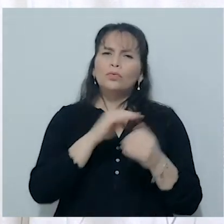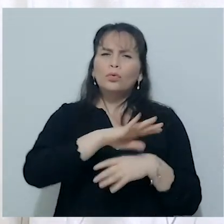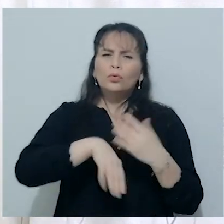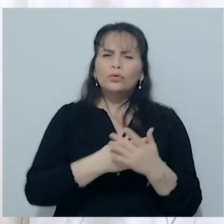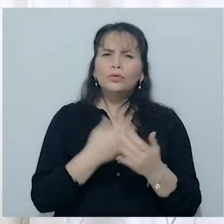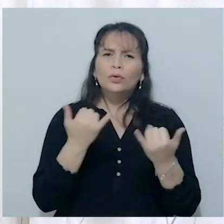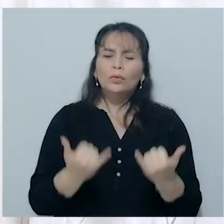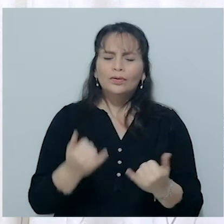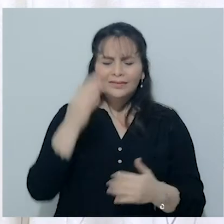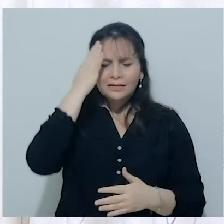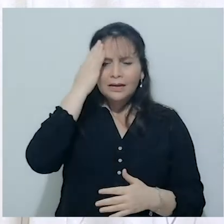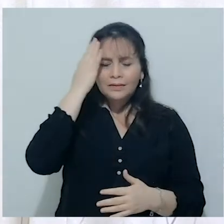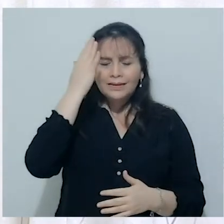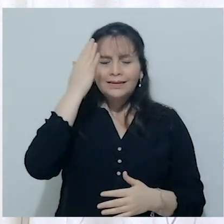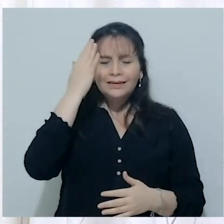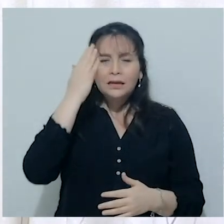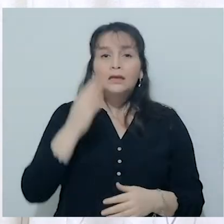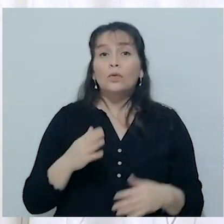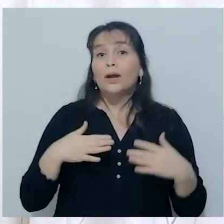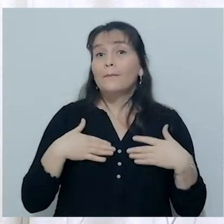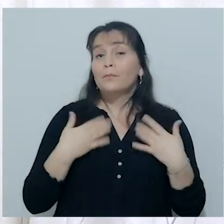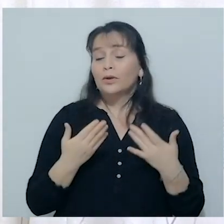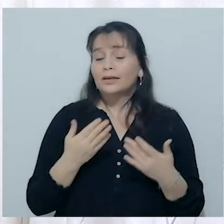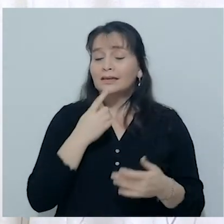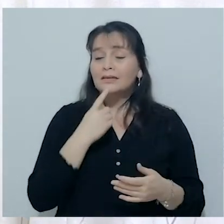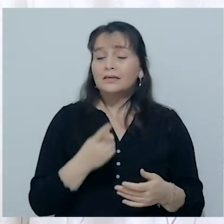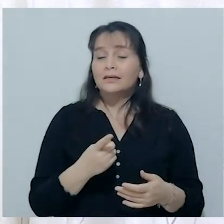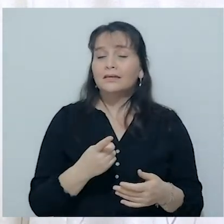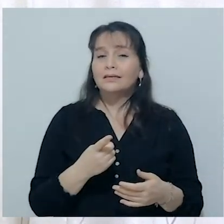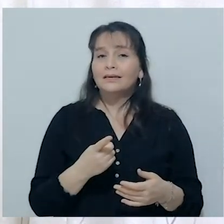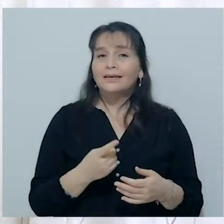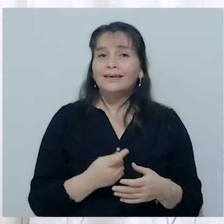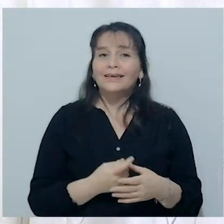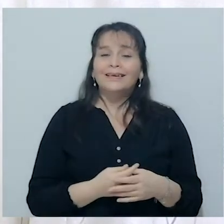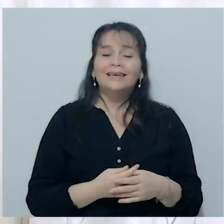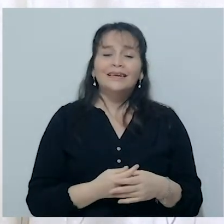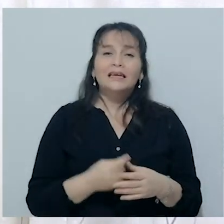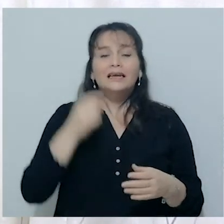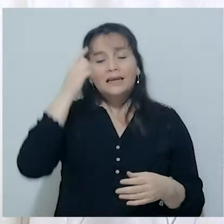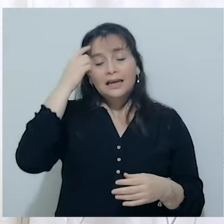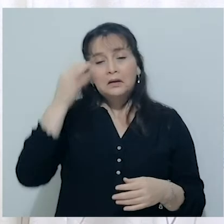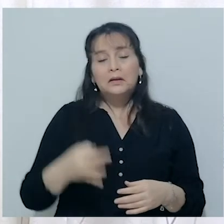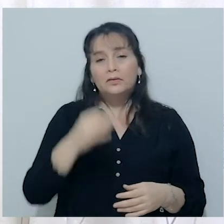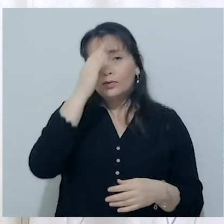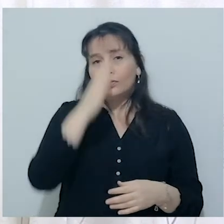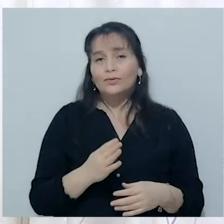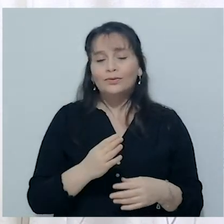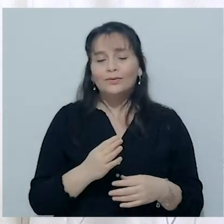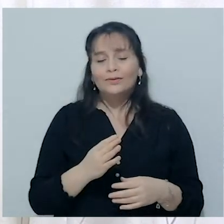Y sobre todo aquellos que hoy reconocen, y aunque puedan decirme que creen en Dios,